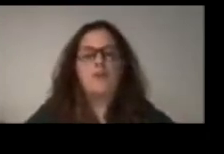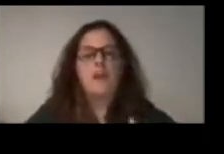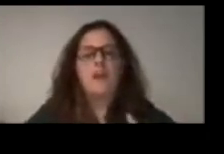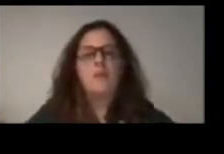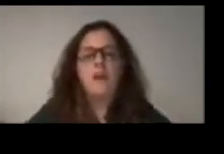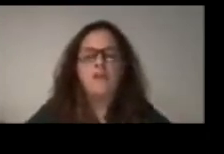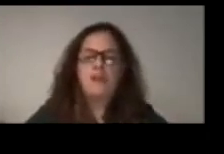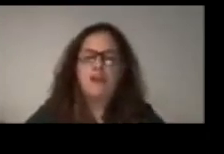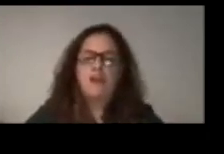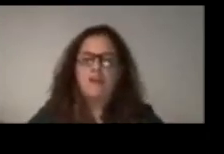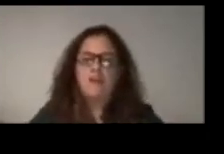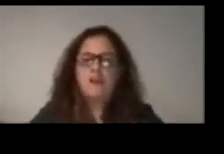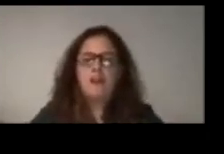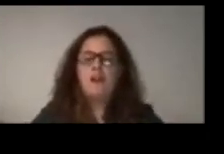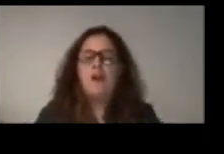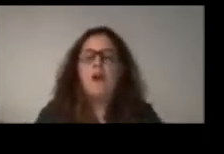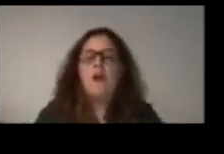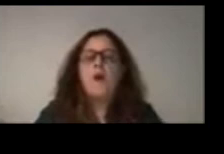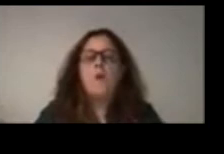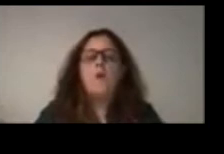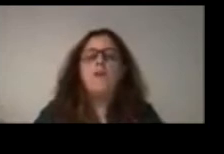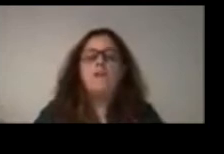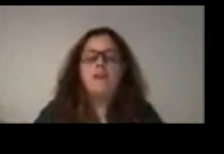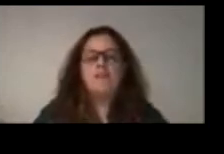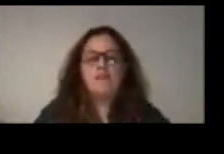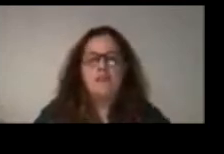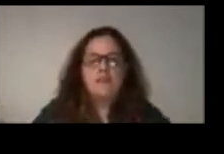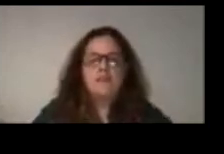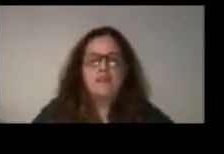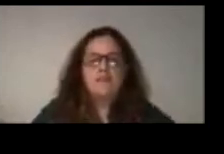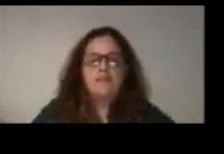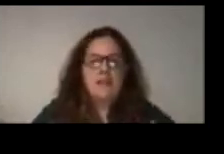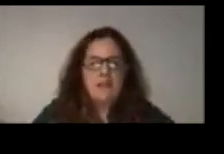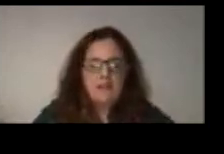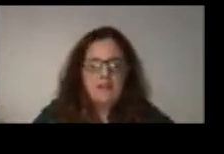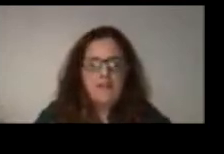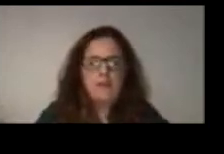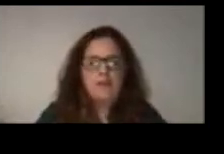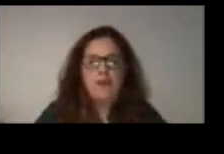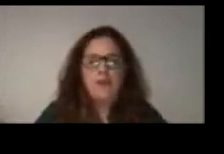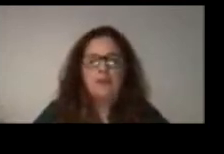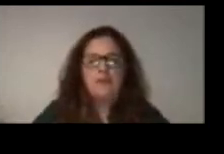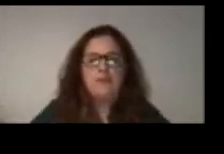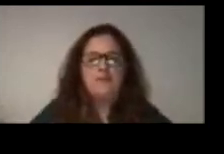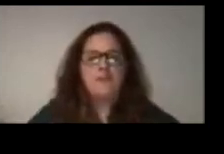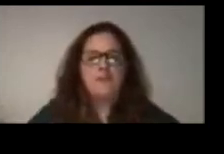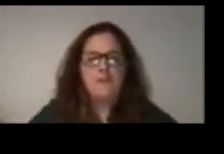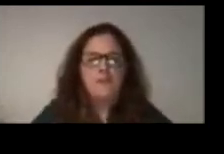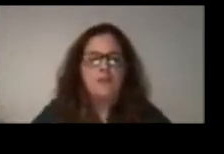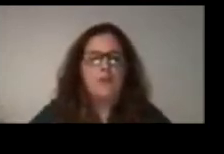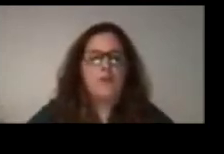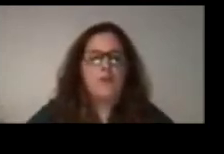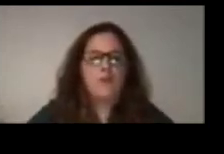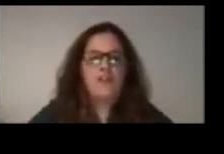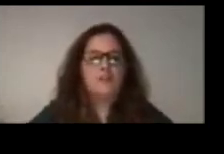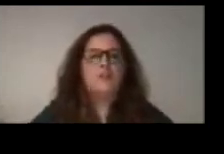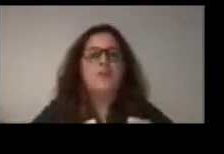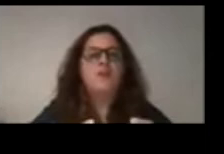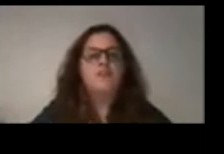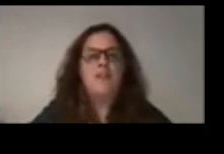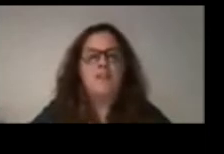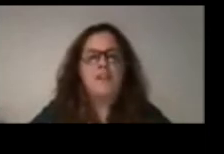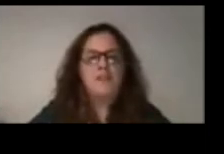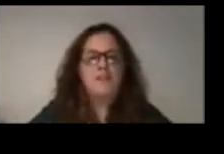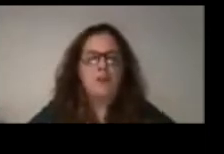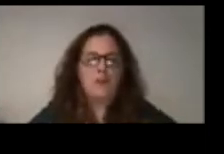posibles autoridades puedan llegar a tenerla. Una vez que tienen ya ese panorama, ¿no? O sea, todo el contexto y